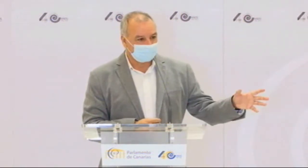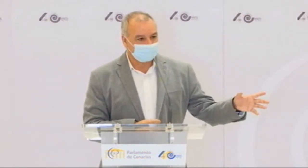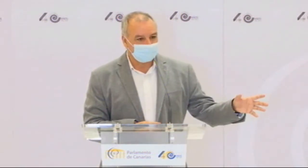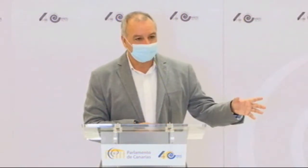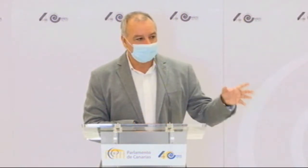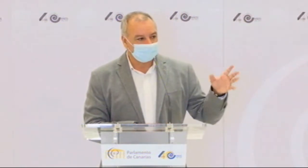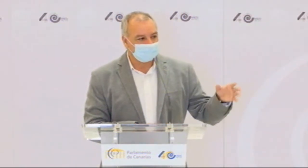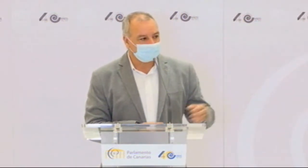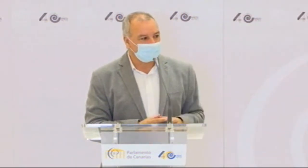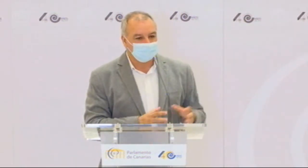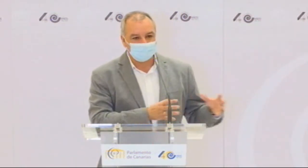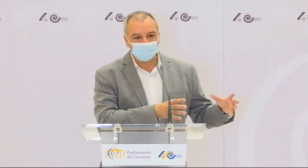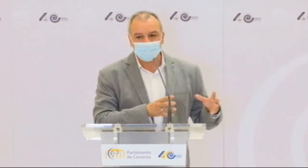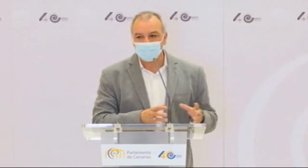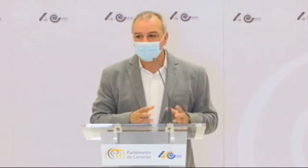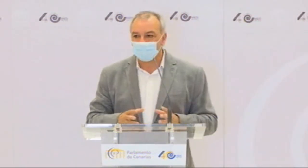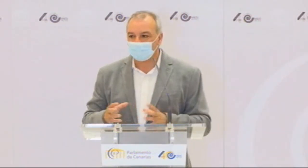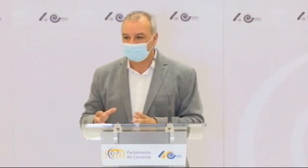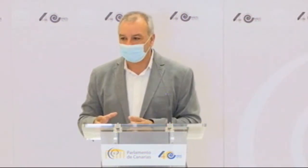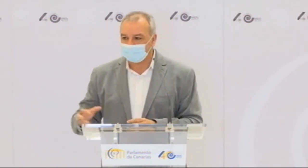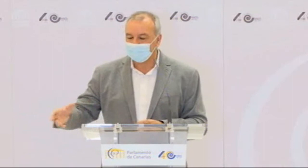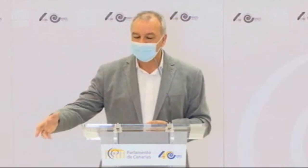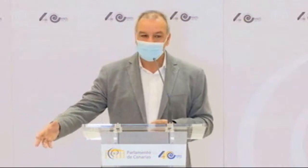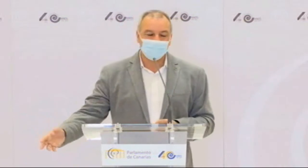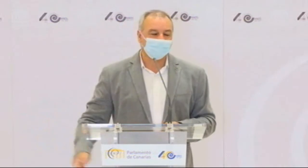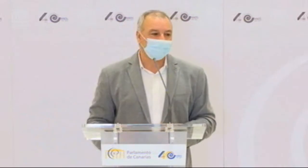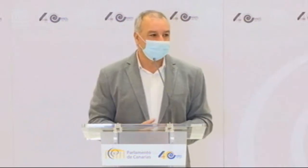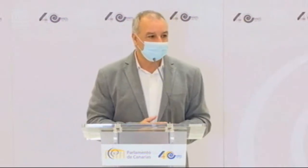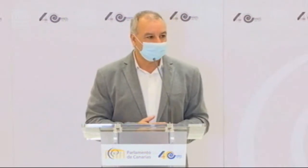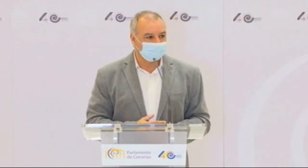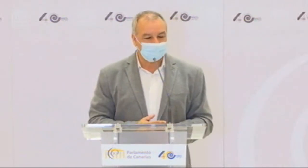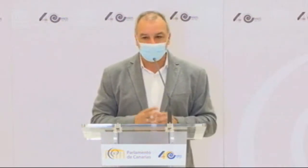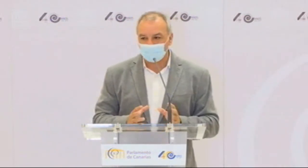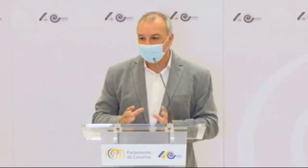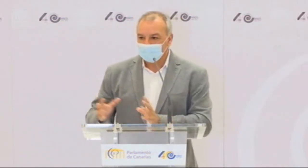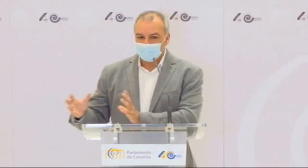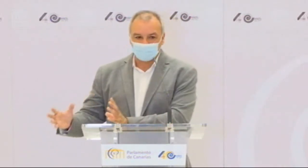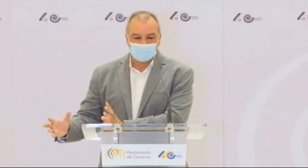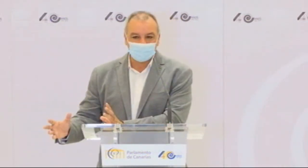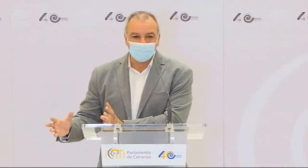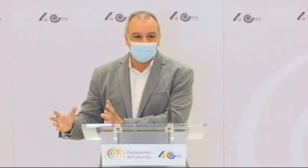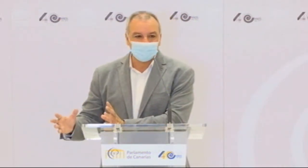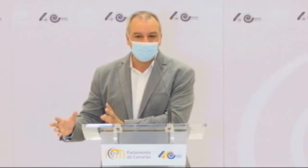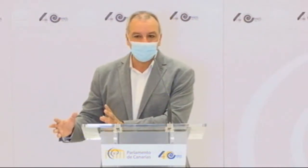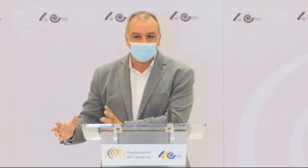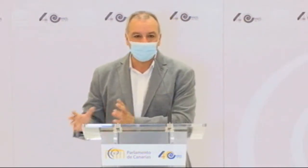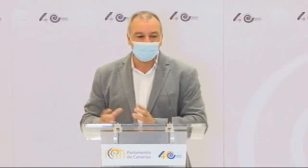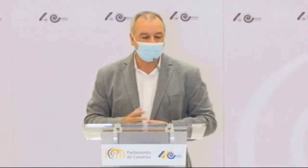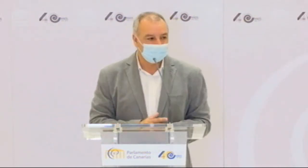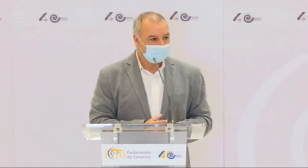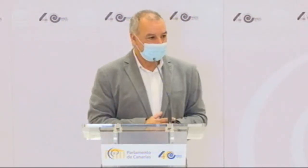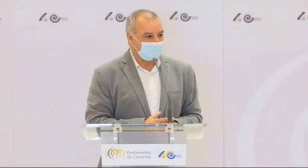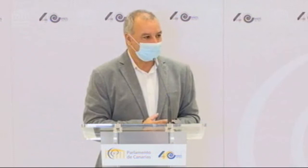año pasado, en 2020, llegaron 800 millones de euros adicionales y este año, 2021, ya vamos por cerca de 2.100 millones de